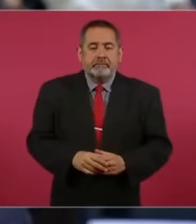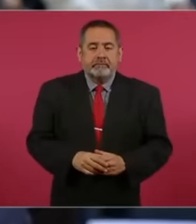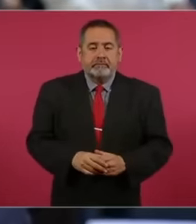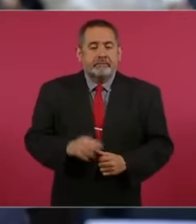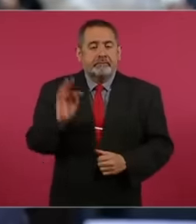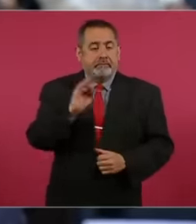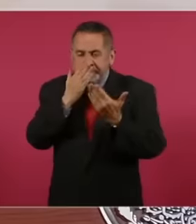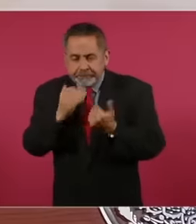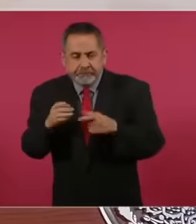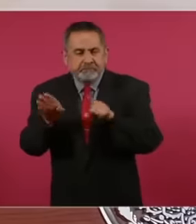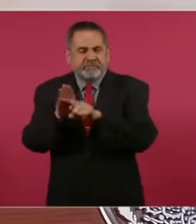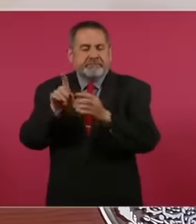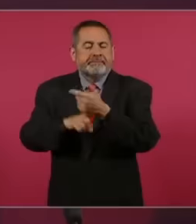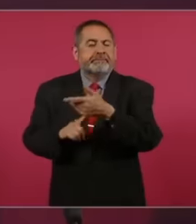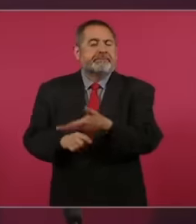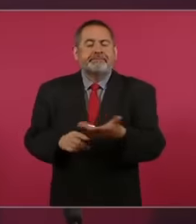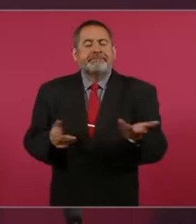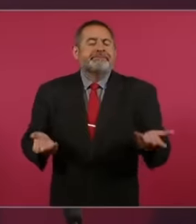presupuesto